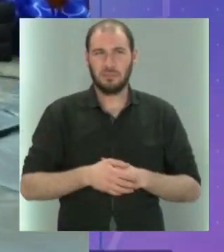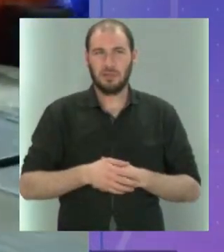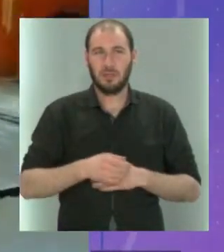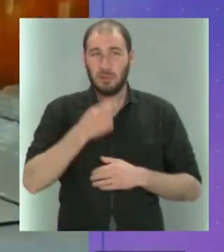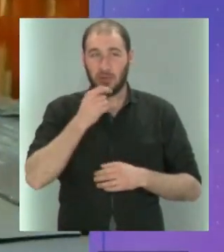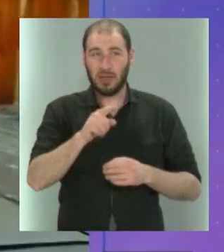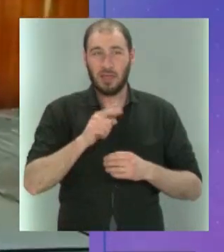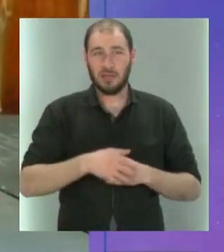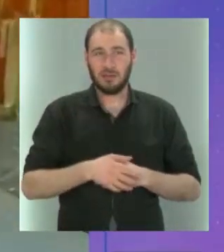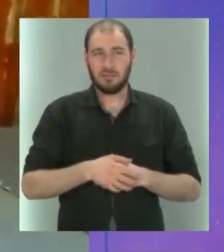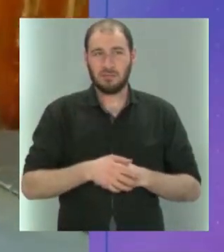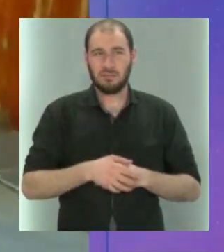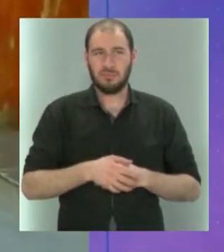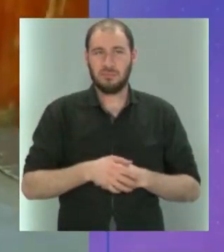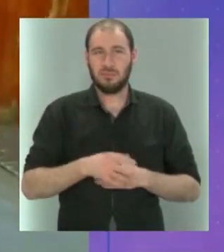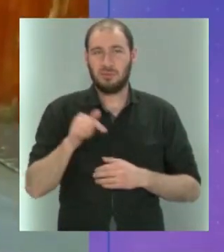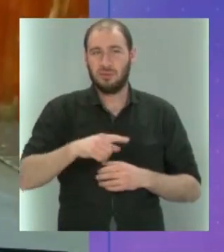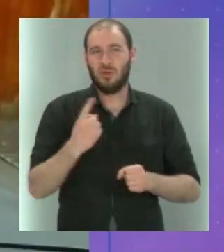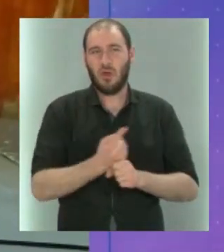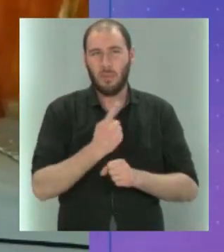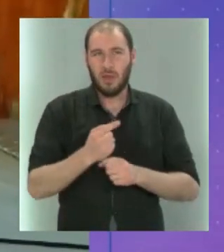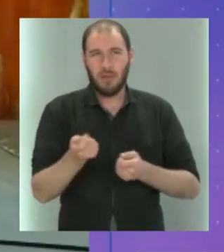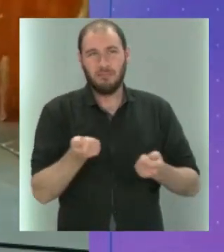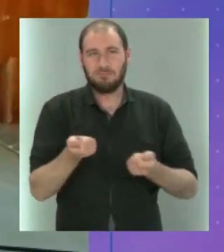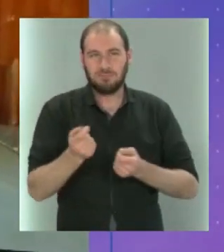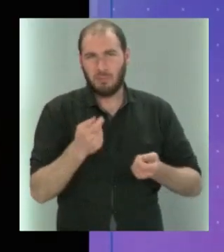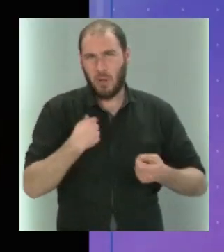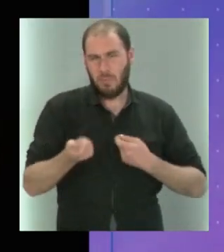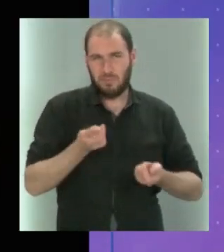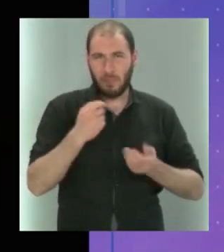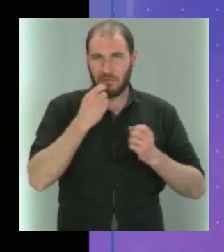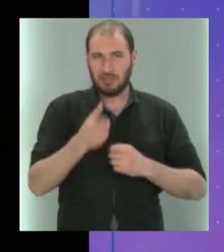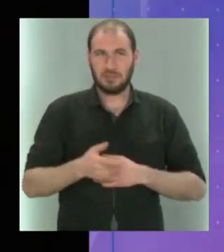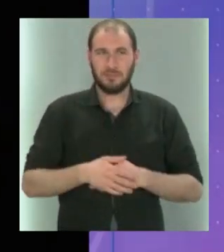esto, evidentemente yo puedo maniobrarla más a mi favor.